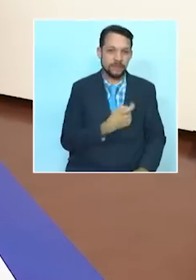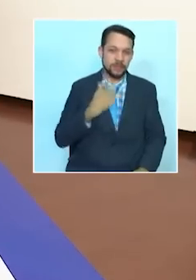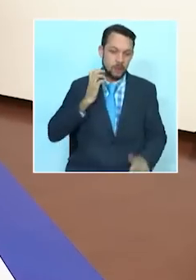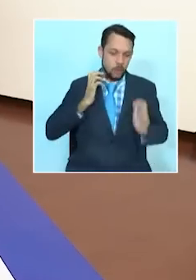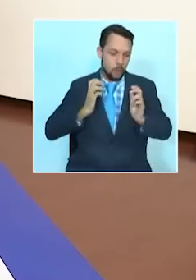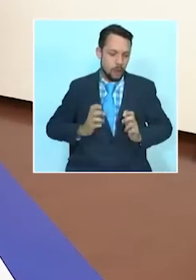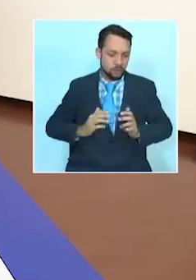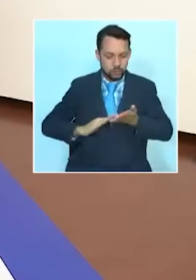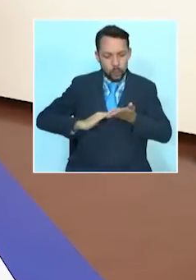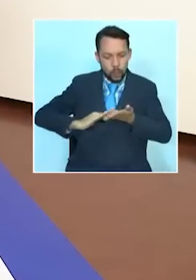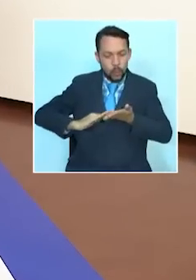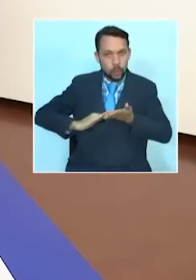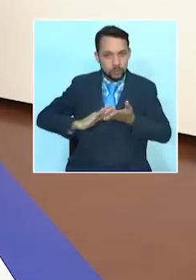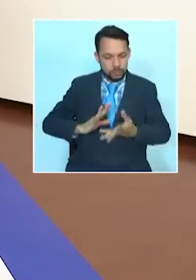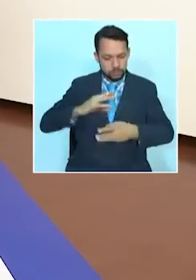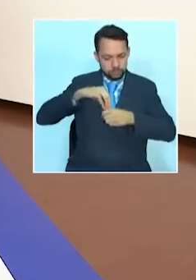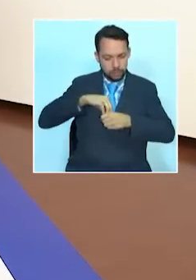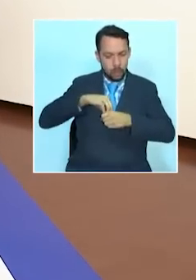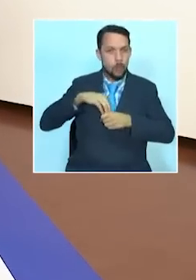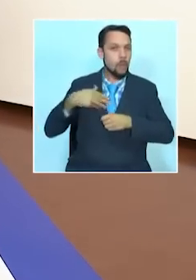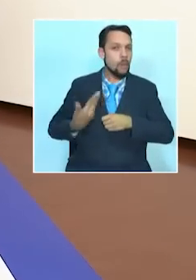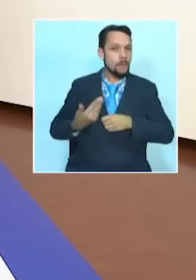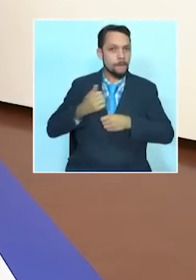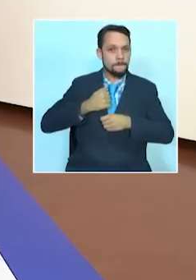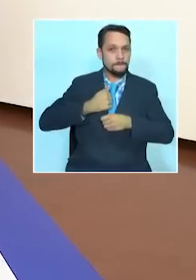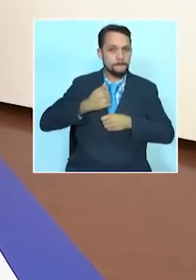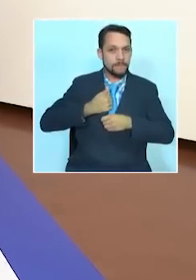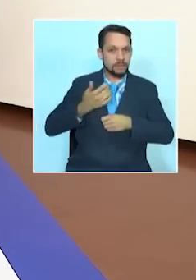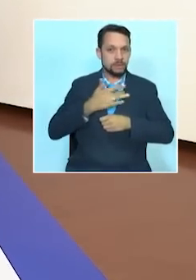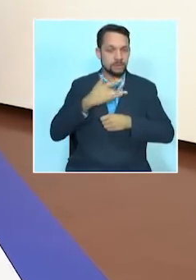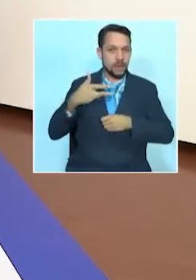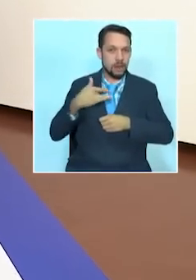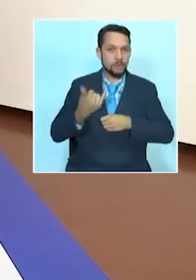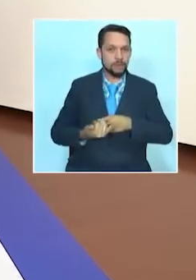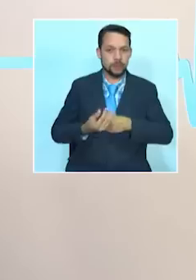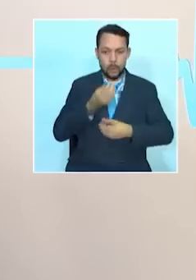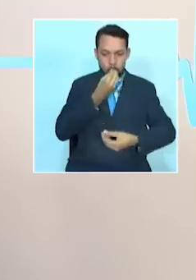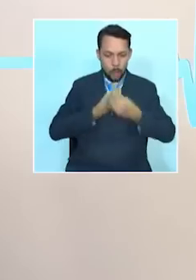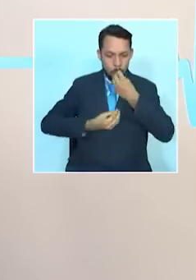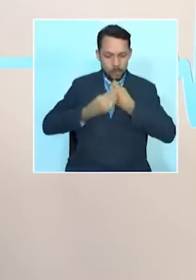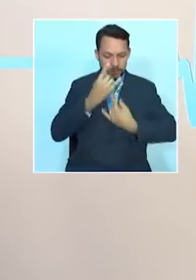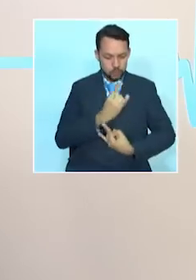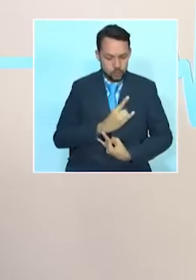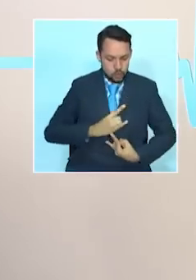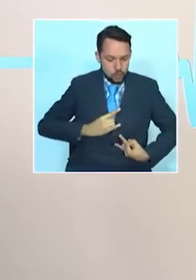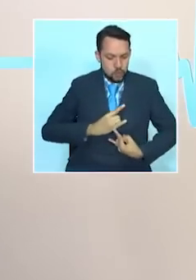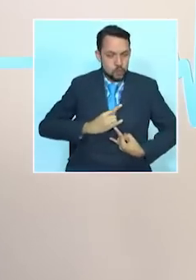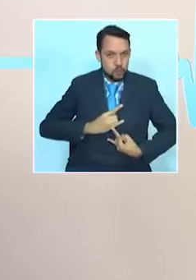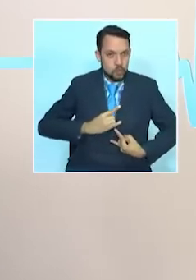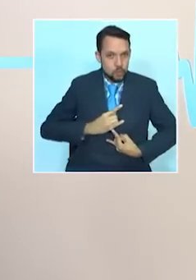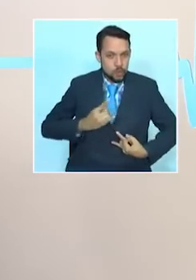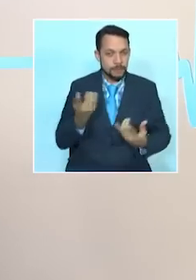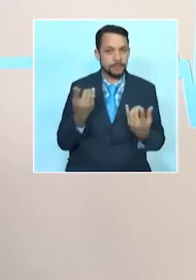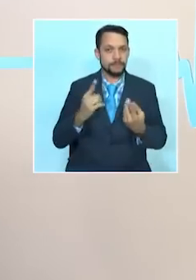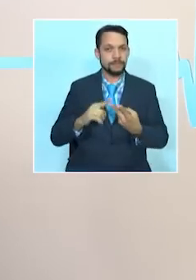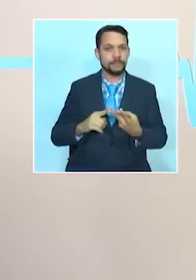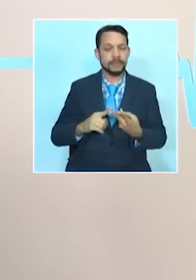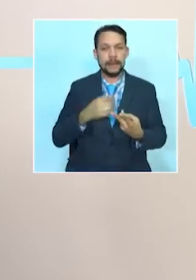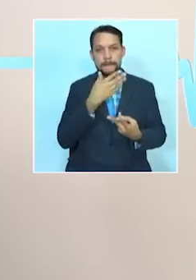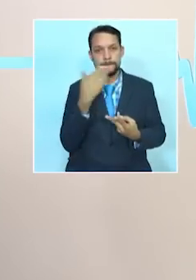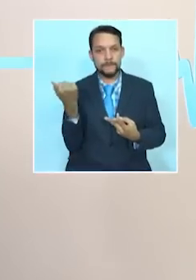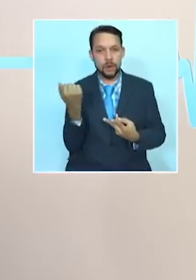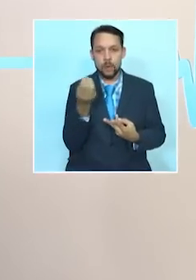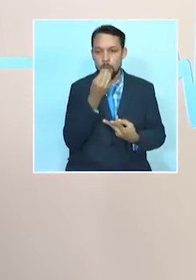reparar Y cómo tiende a reparar con la correcta nutrición quite los sulfitos o sea los azúcares refinados mejore su